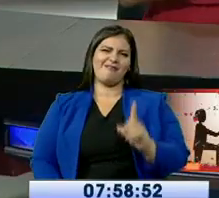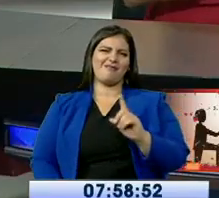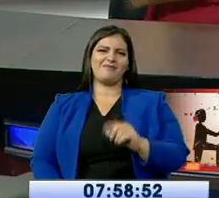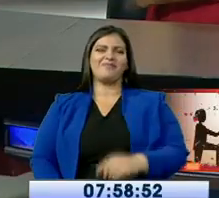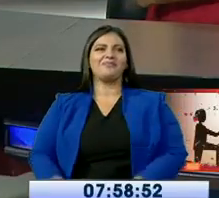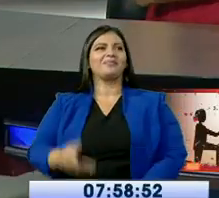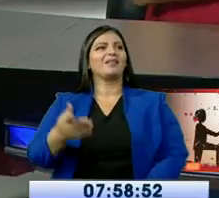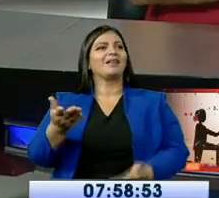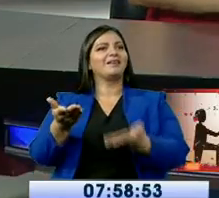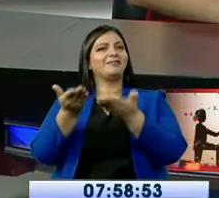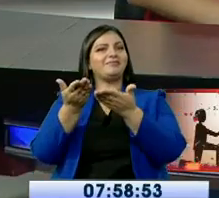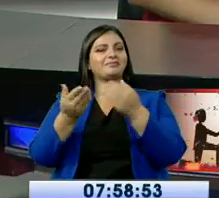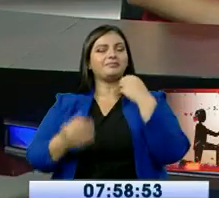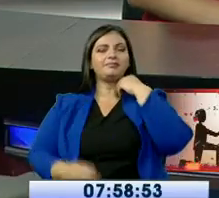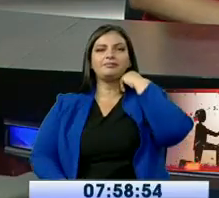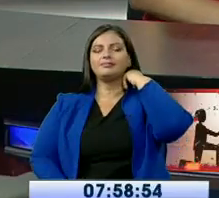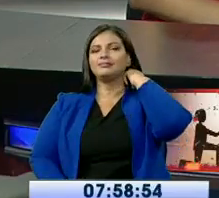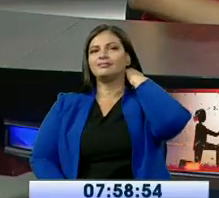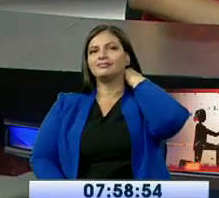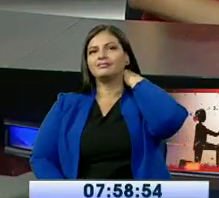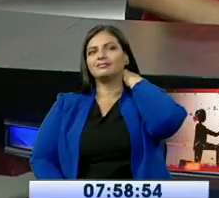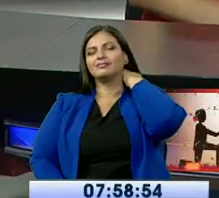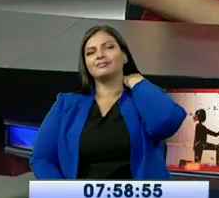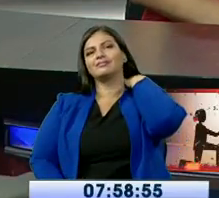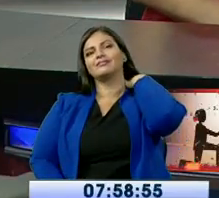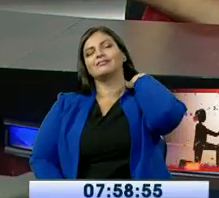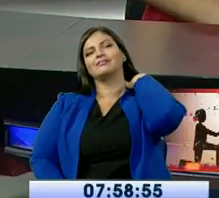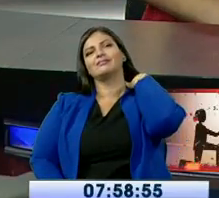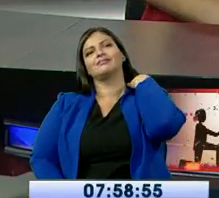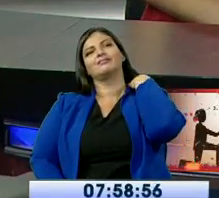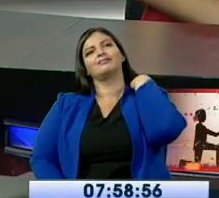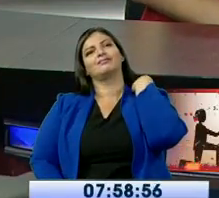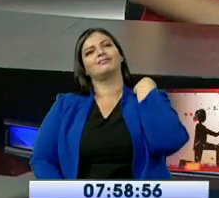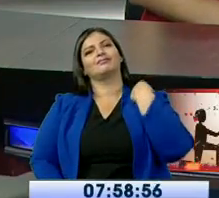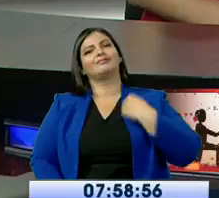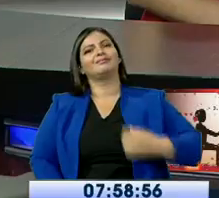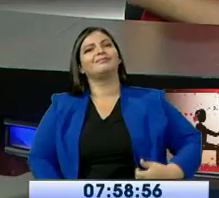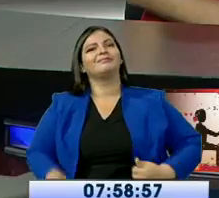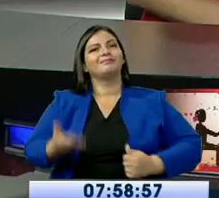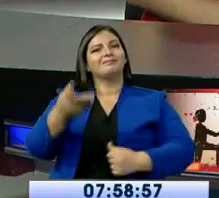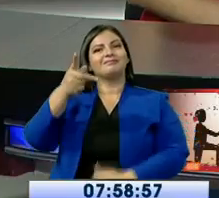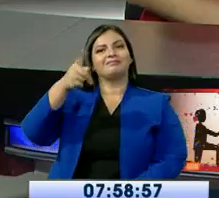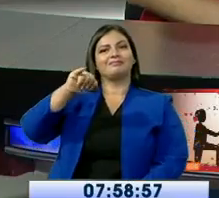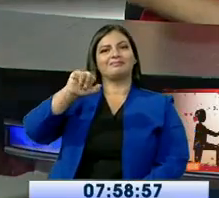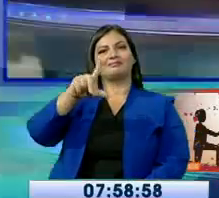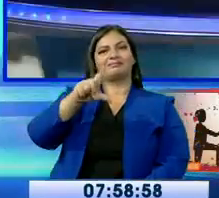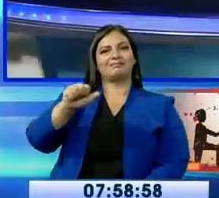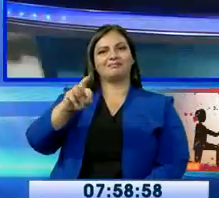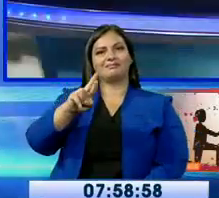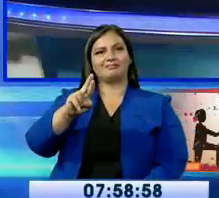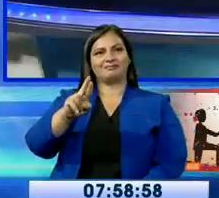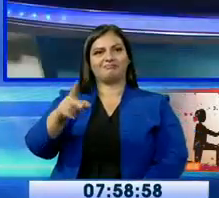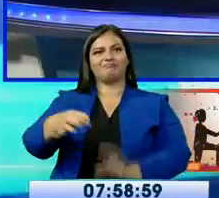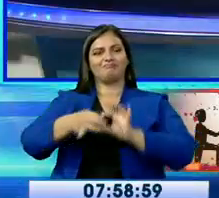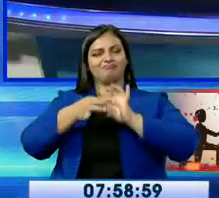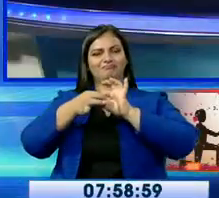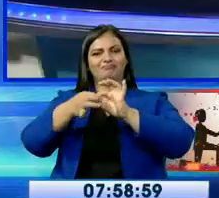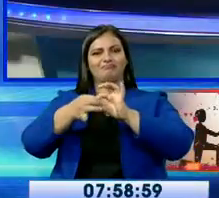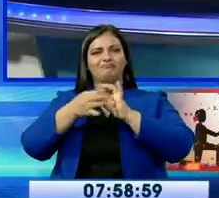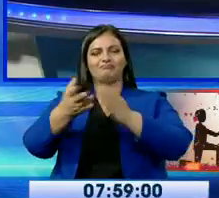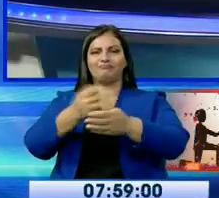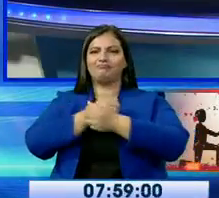encuentro el amor y la amistad. Aquí está una compañera muy querida y que hace todo con